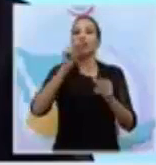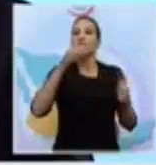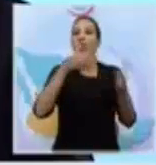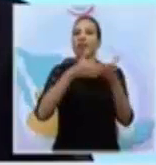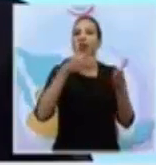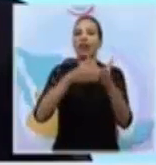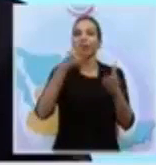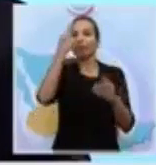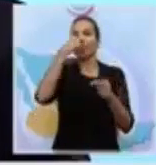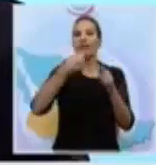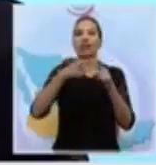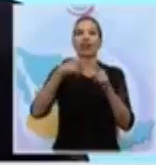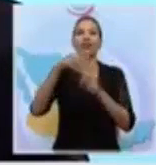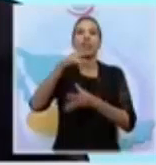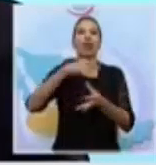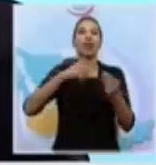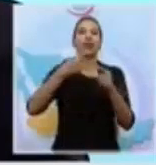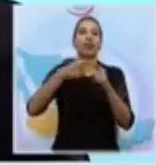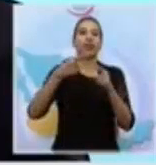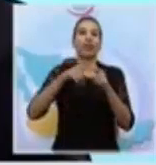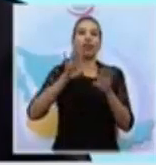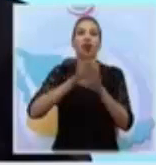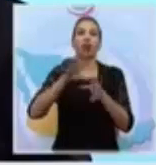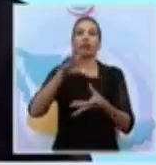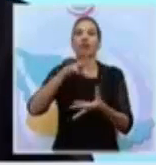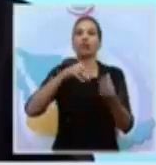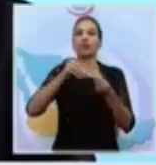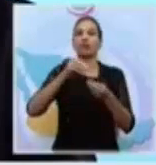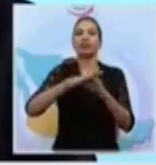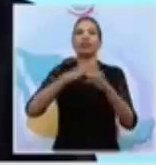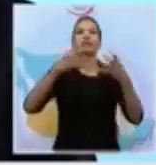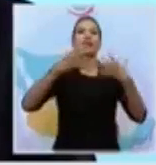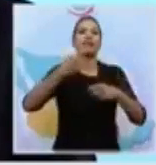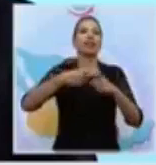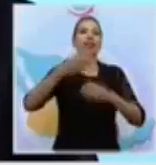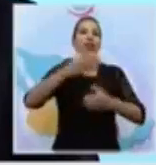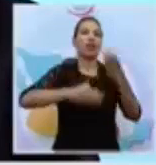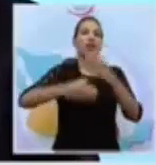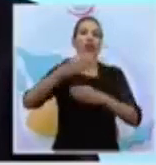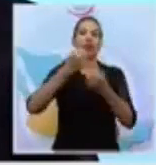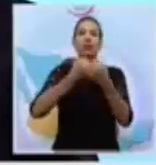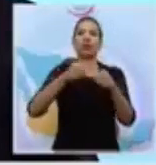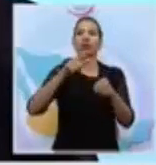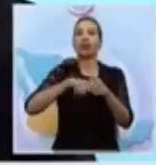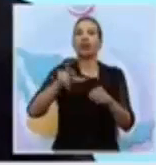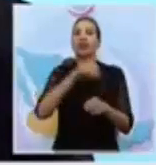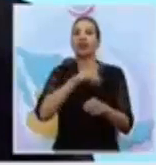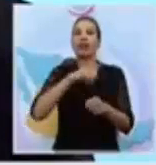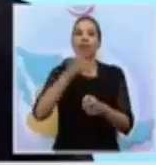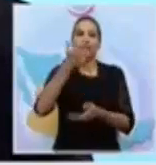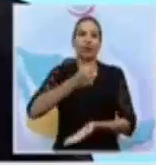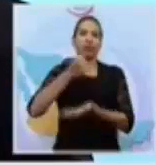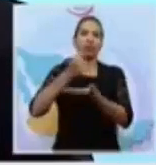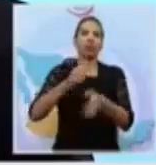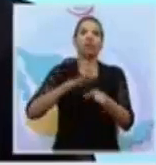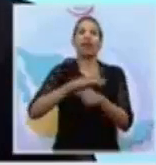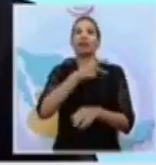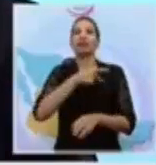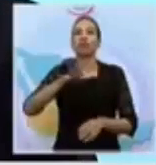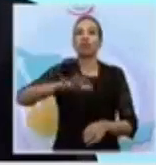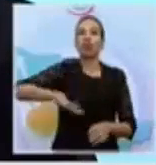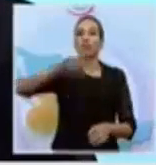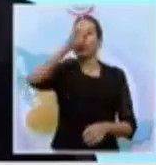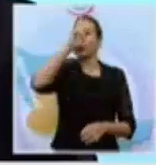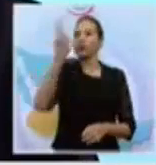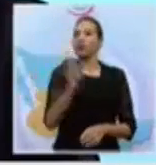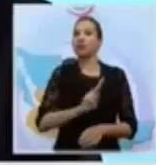libre funcionamiento de las fuerzas del mercado, mientras las secretarías de lo social deben subsidiar solo a los pobres